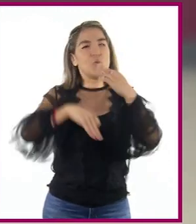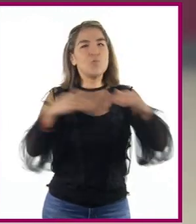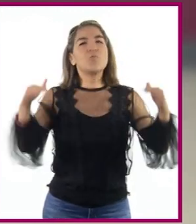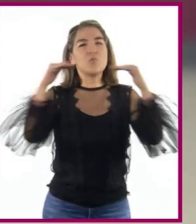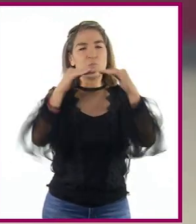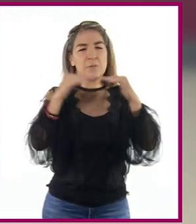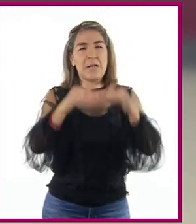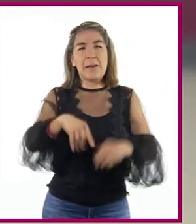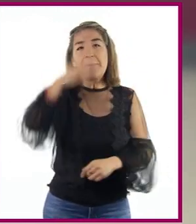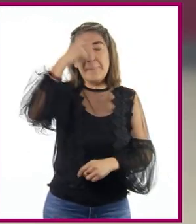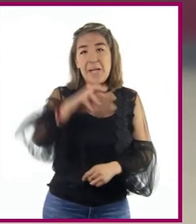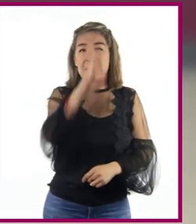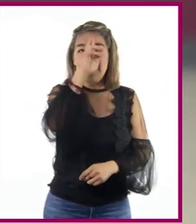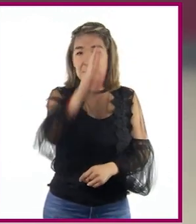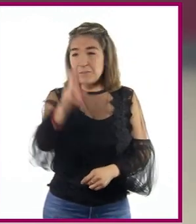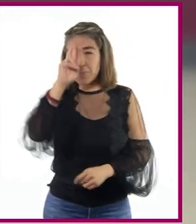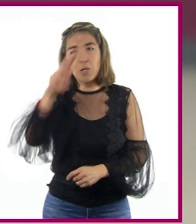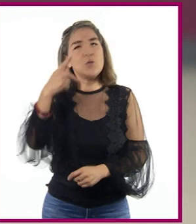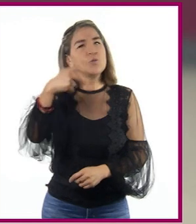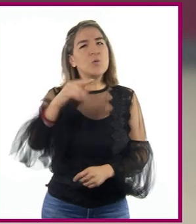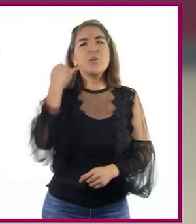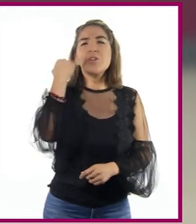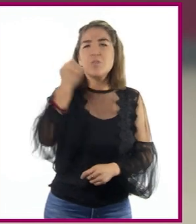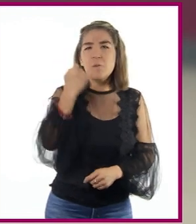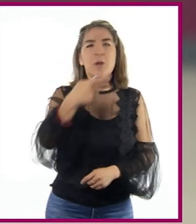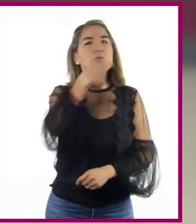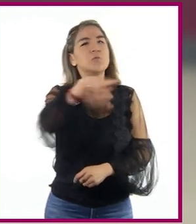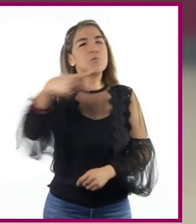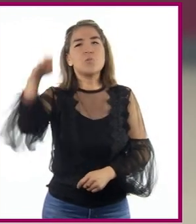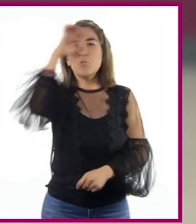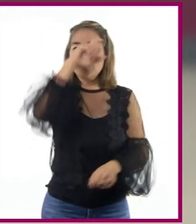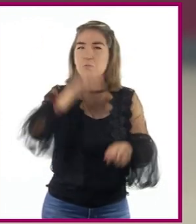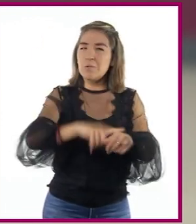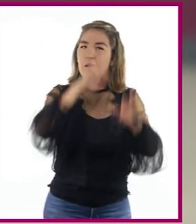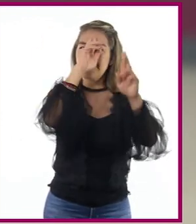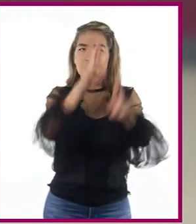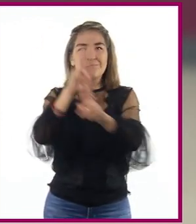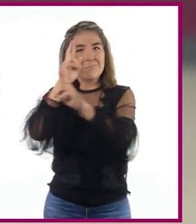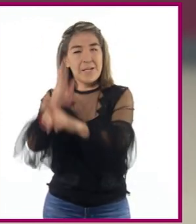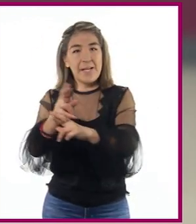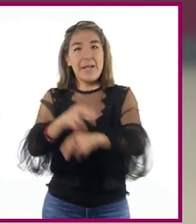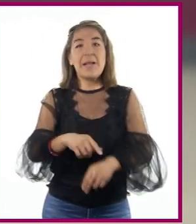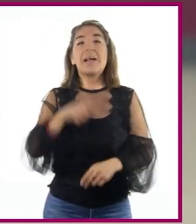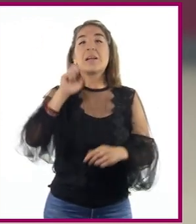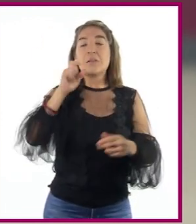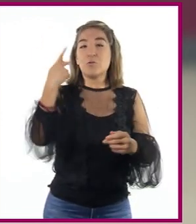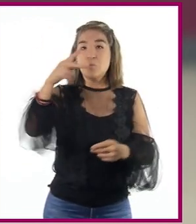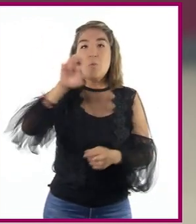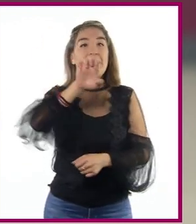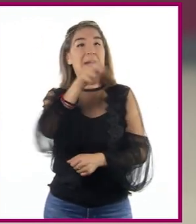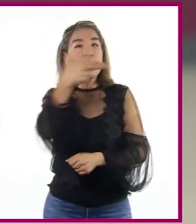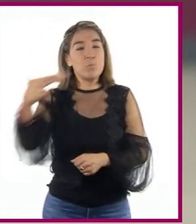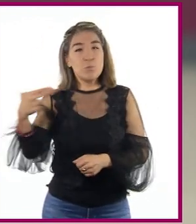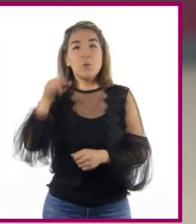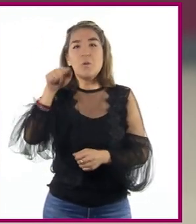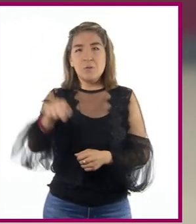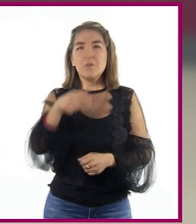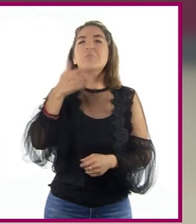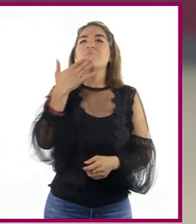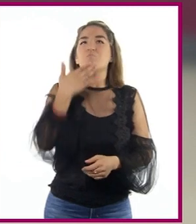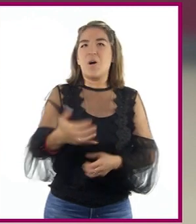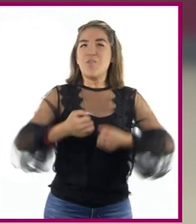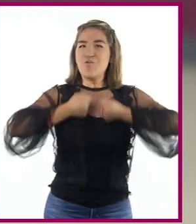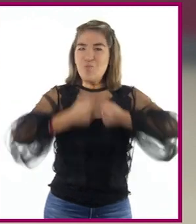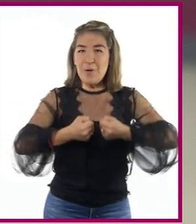respeten los idiomas y las culturas de todas las personas, que la economía europea sea fuerte y